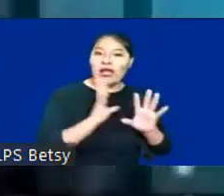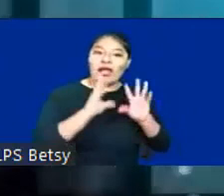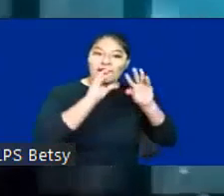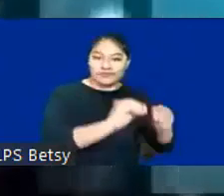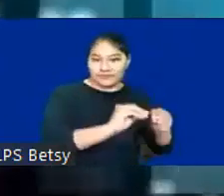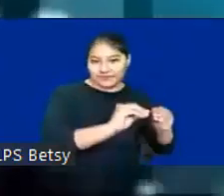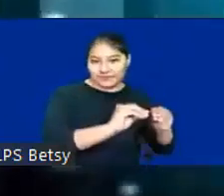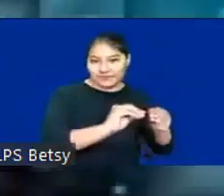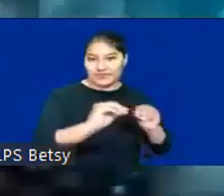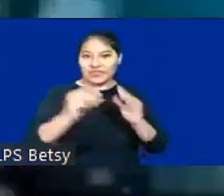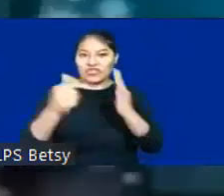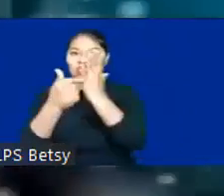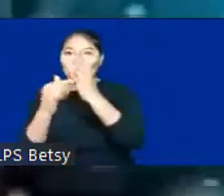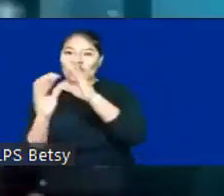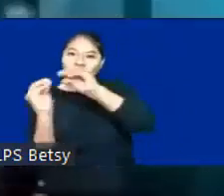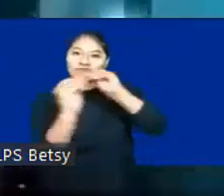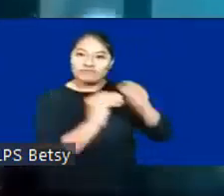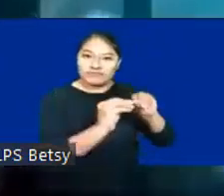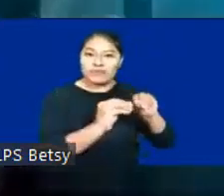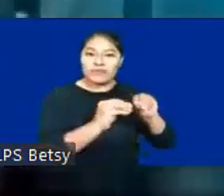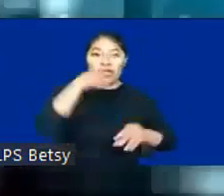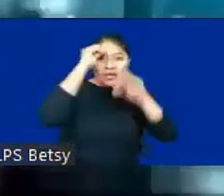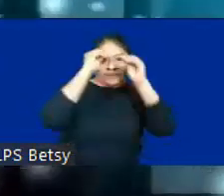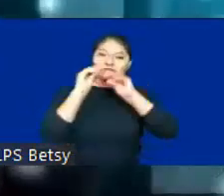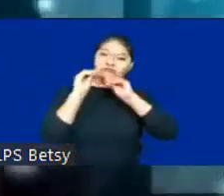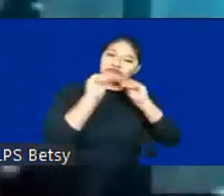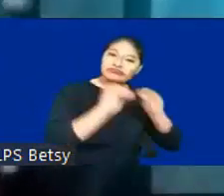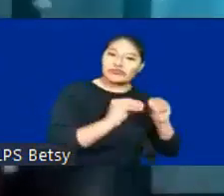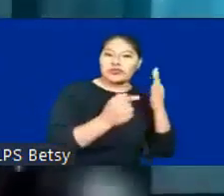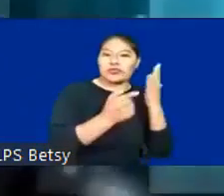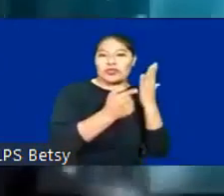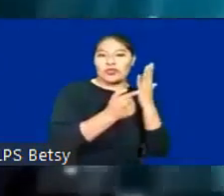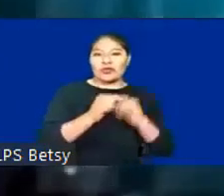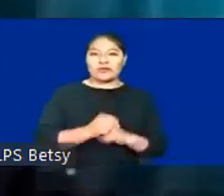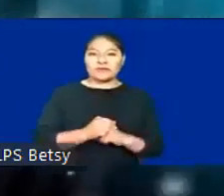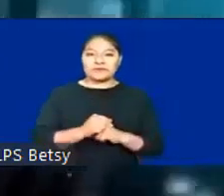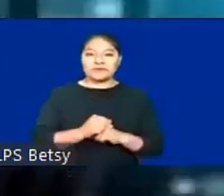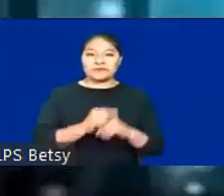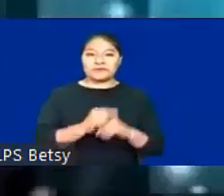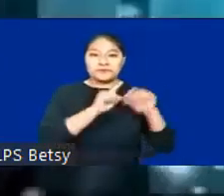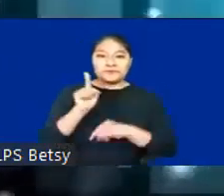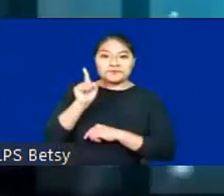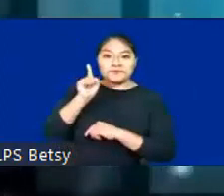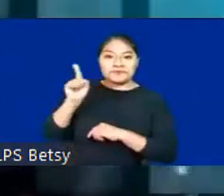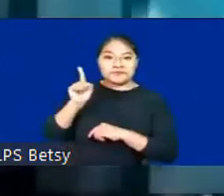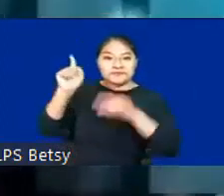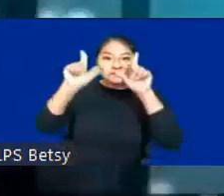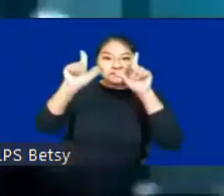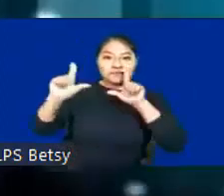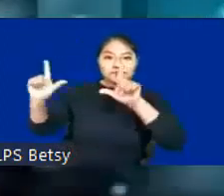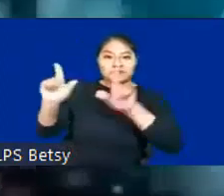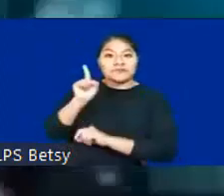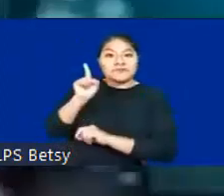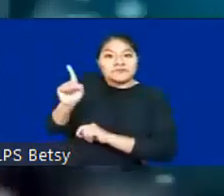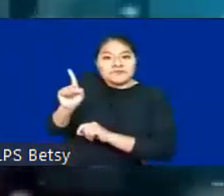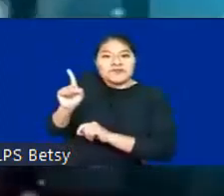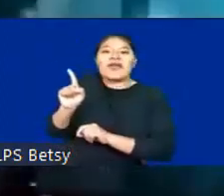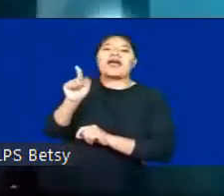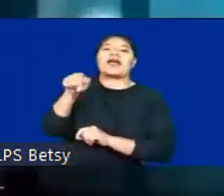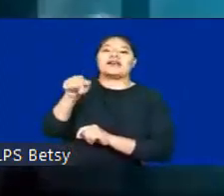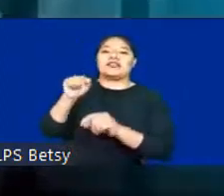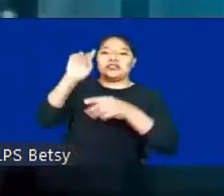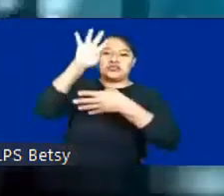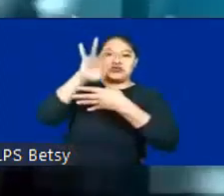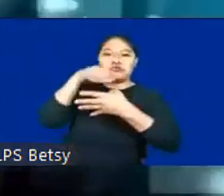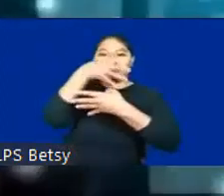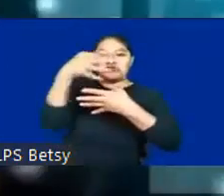Este esquema que presento es un esquema que quería exponerlo, explicarlo un poco, porque es uno de los mecanismos, no es el